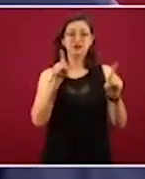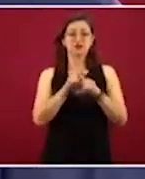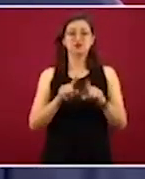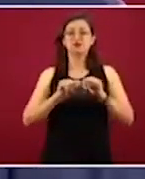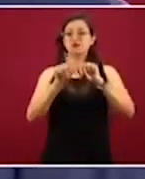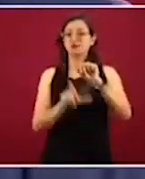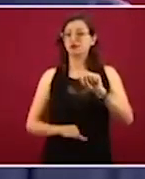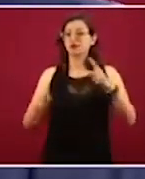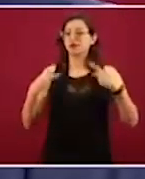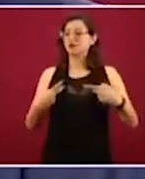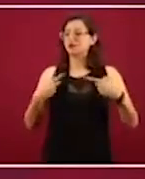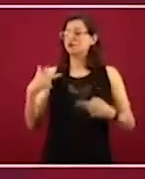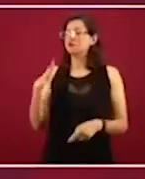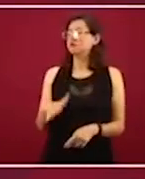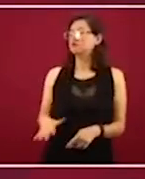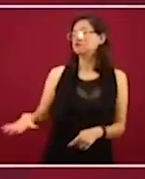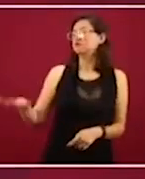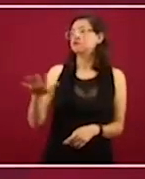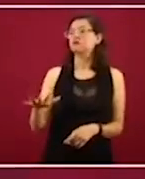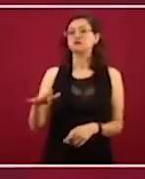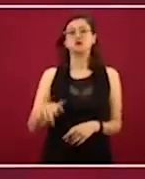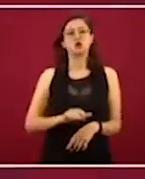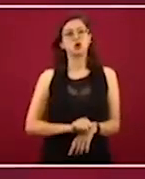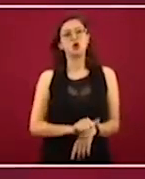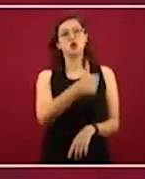a los pueblos